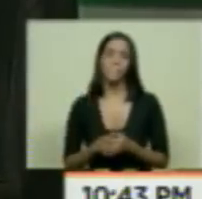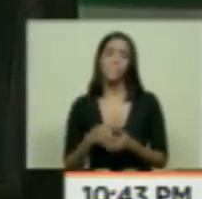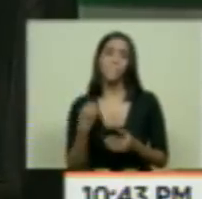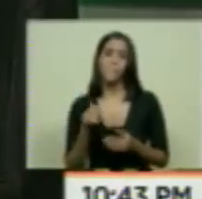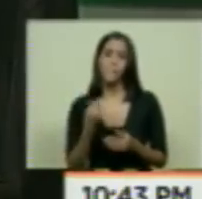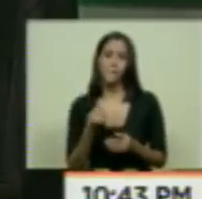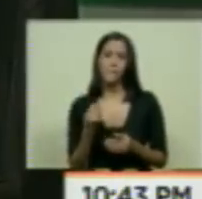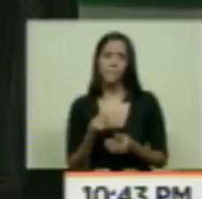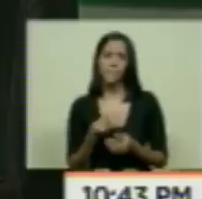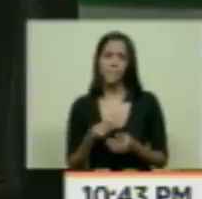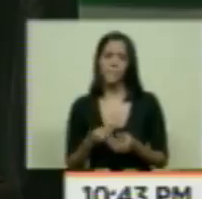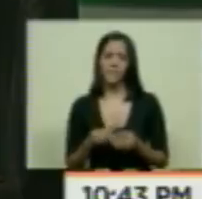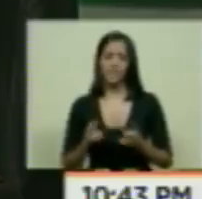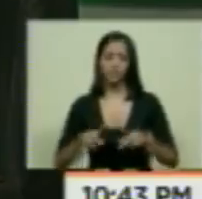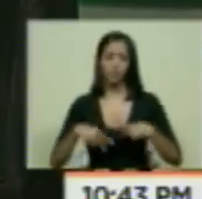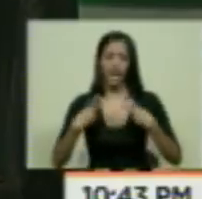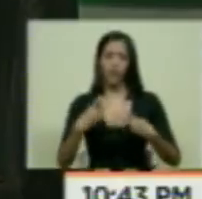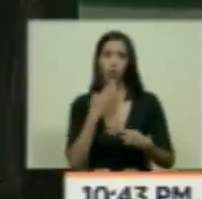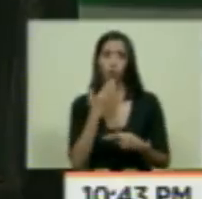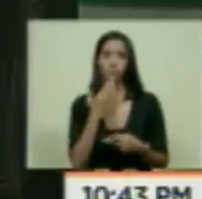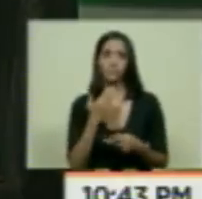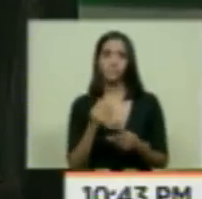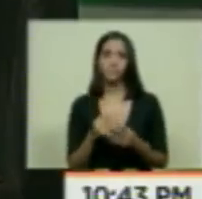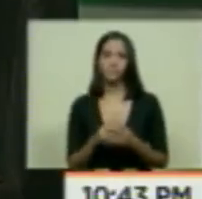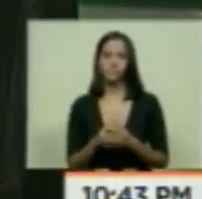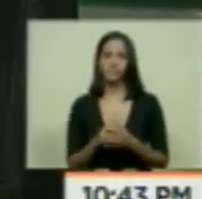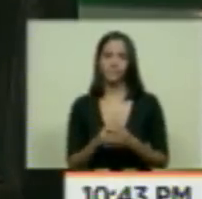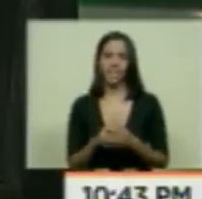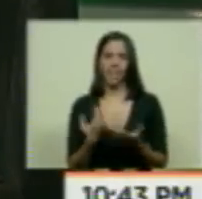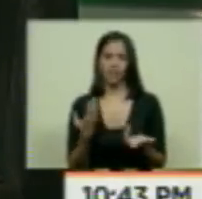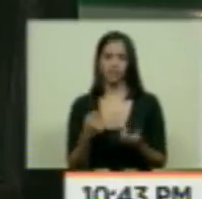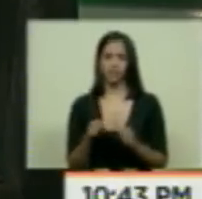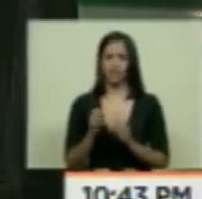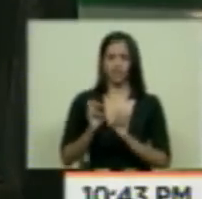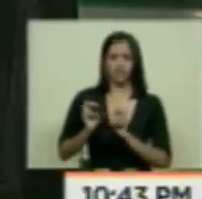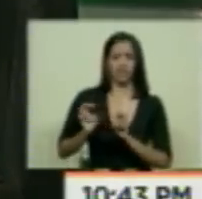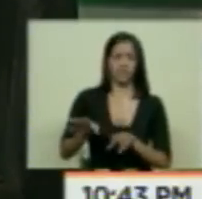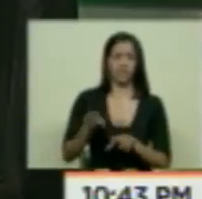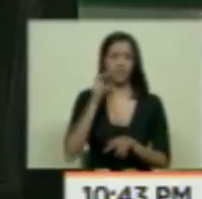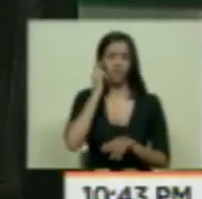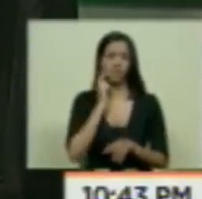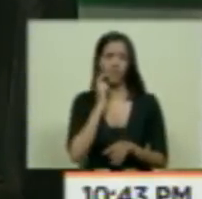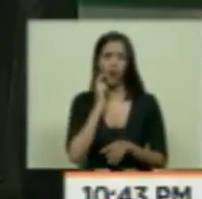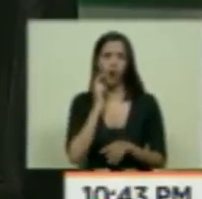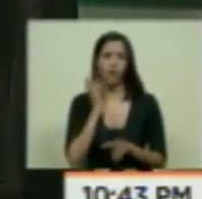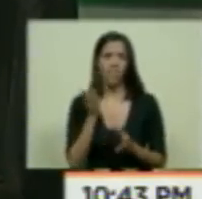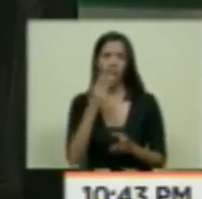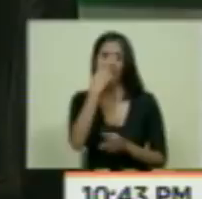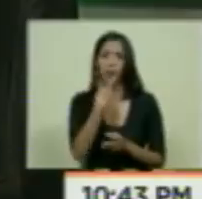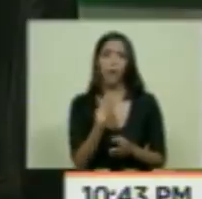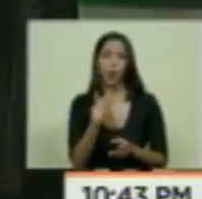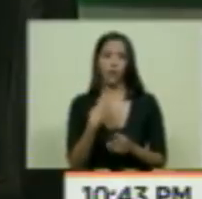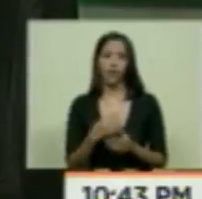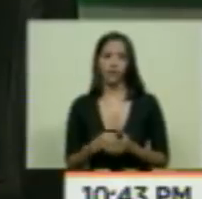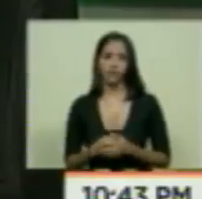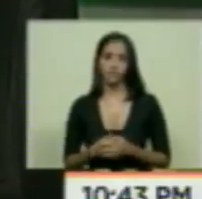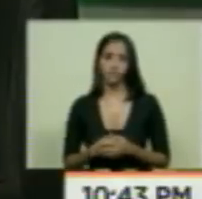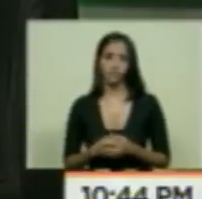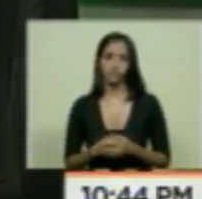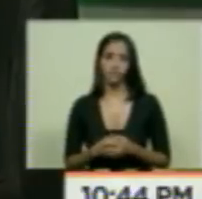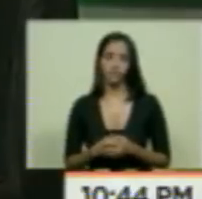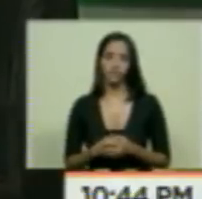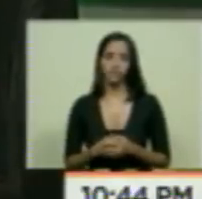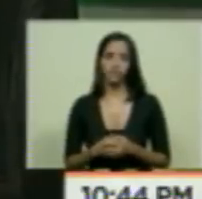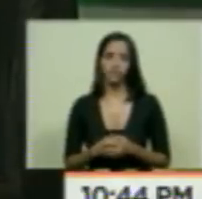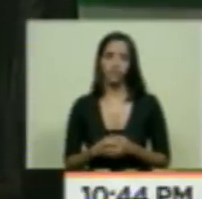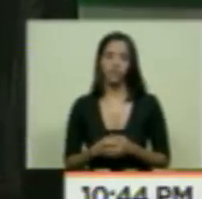está poniendo de moda algo que se denomina la aporofobia, que es la fobia a la pobreza. Eso está pasando